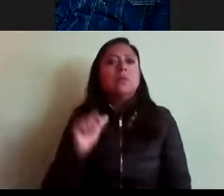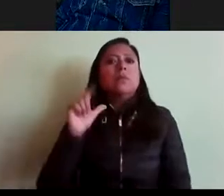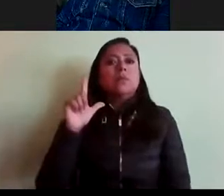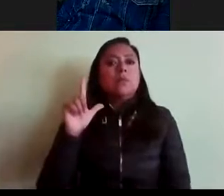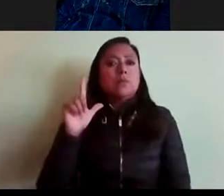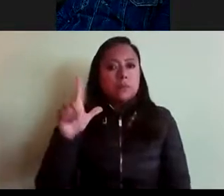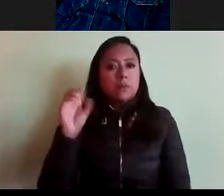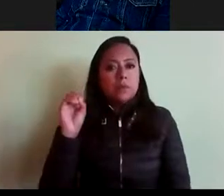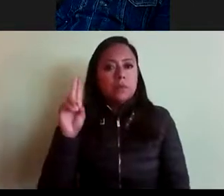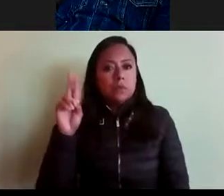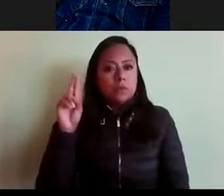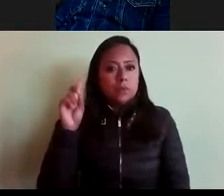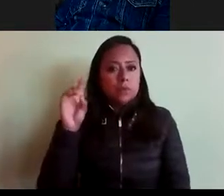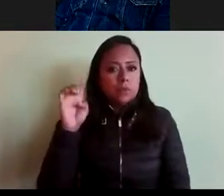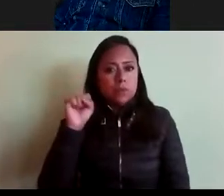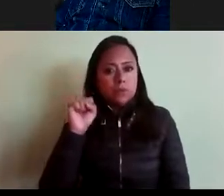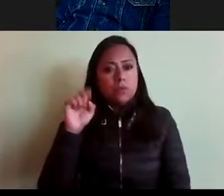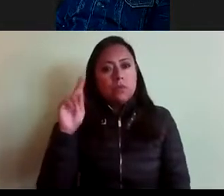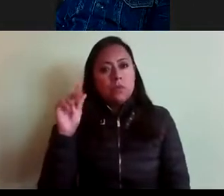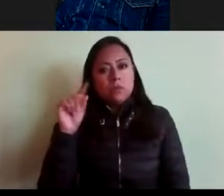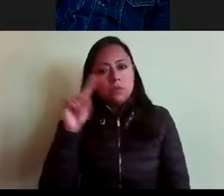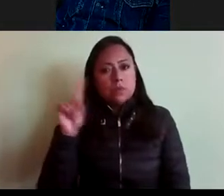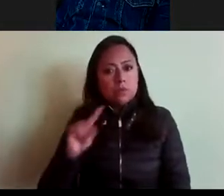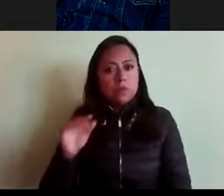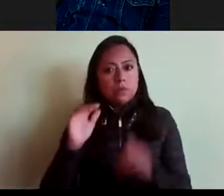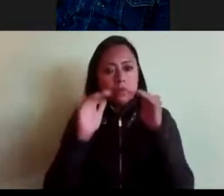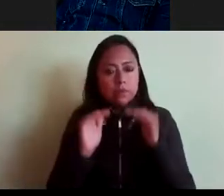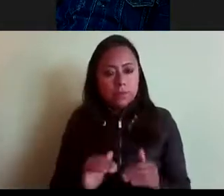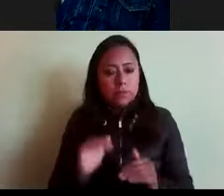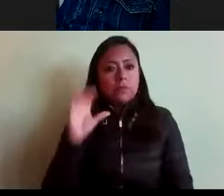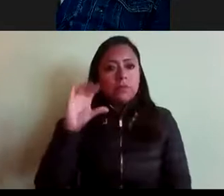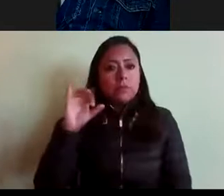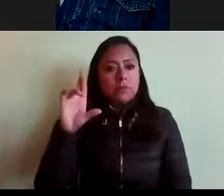Circe Camacho Bastida. Circe Camacho, presente.